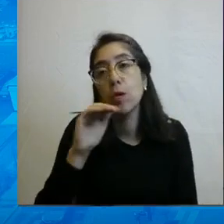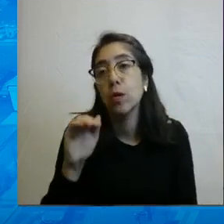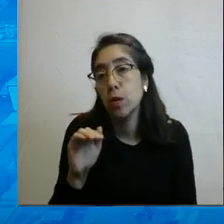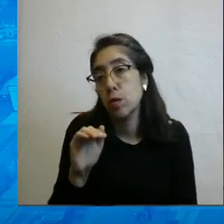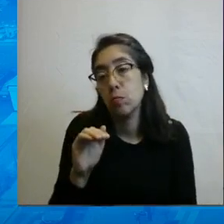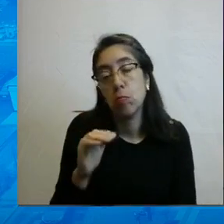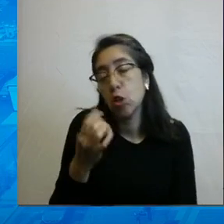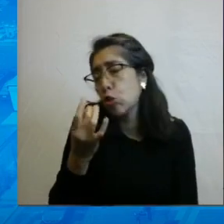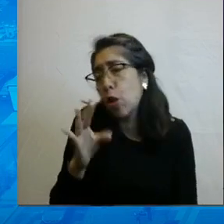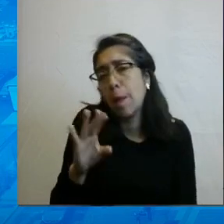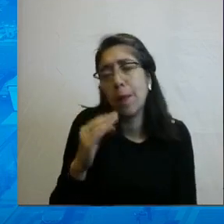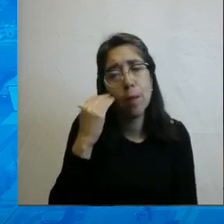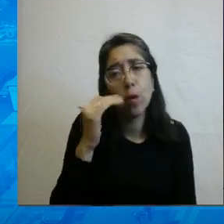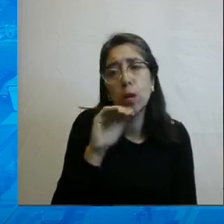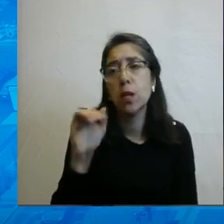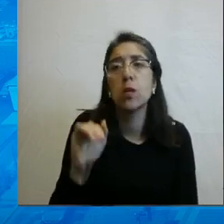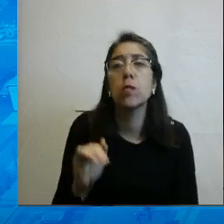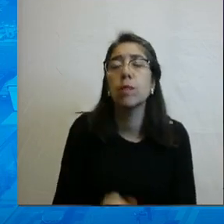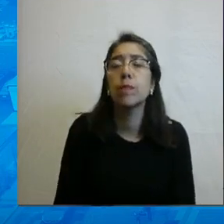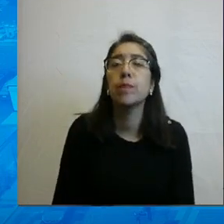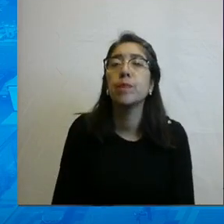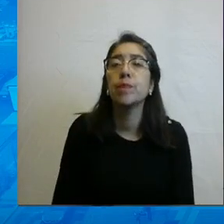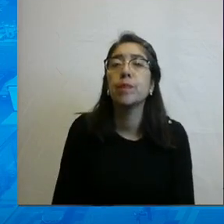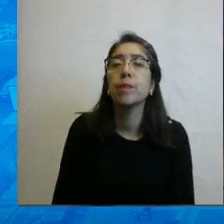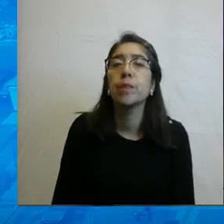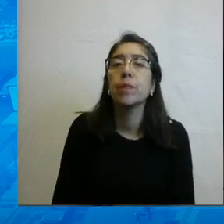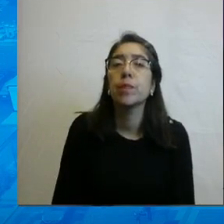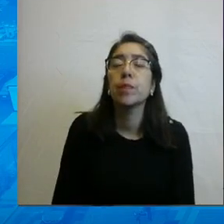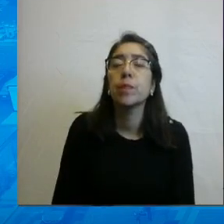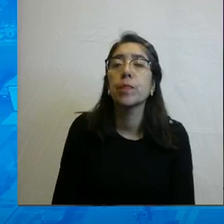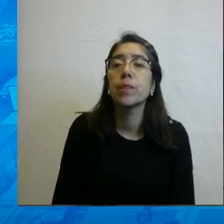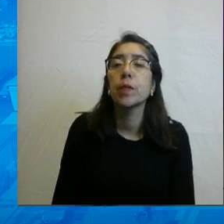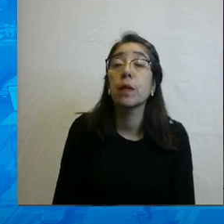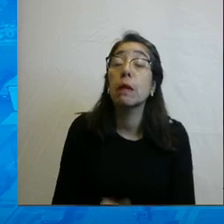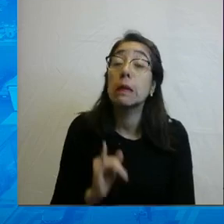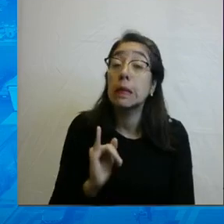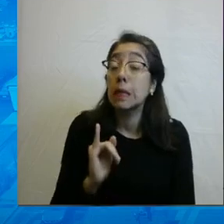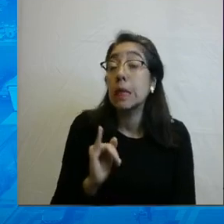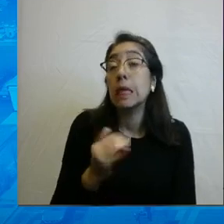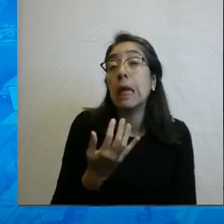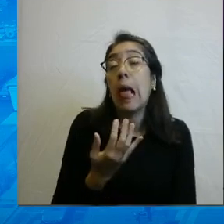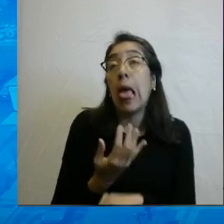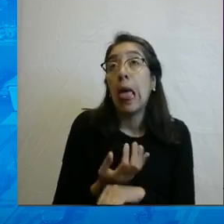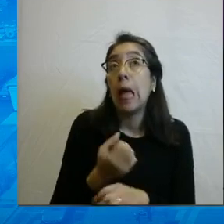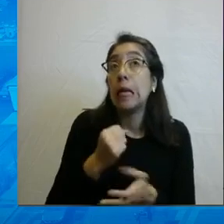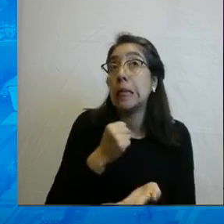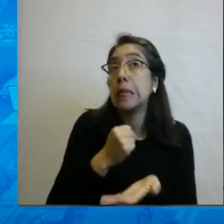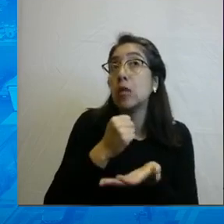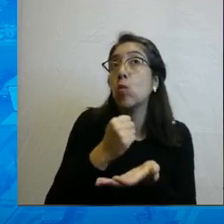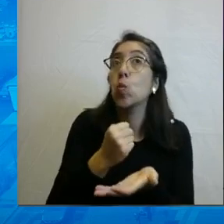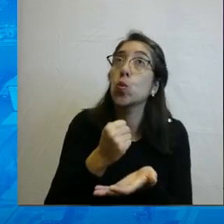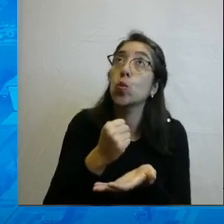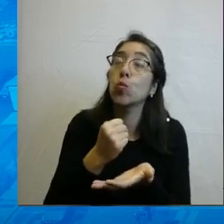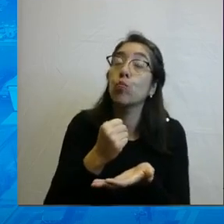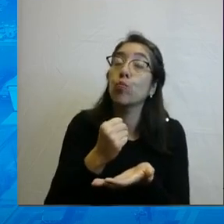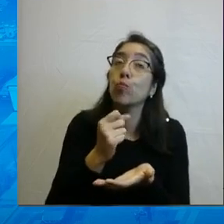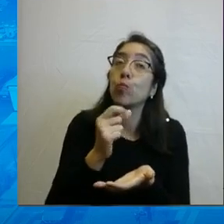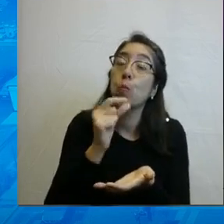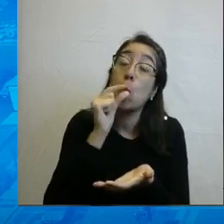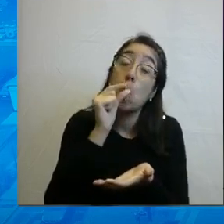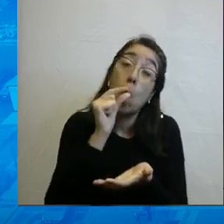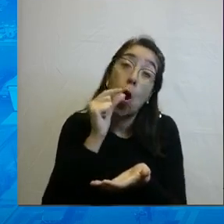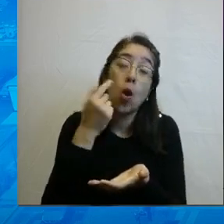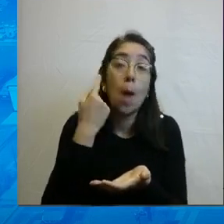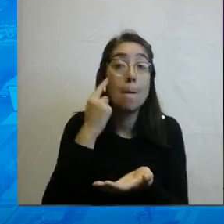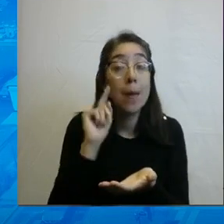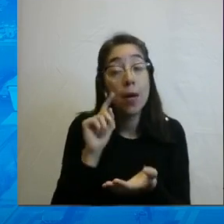niños, esto es por ellos. Bueno, sabemos que siempre los recursos son escasos, las necesidades son infinitas, pero